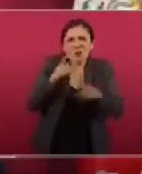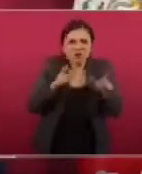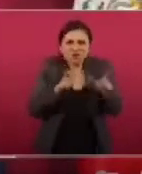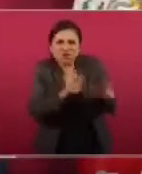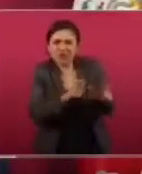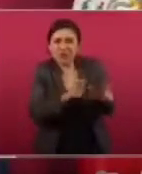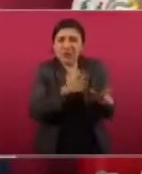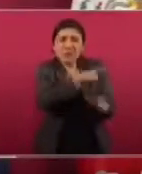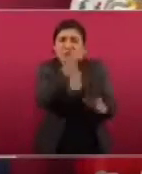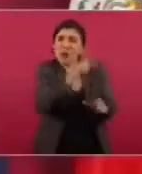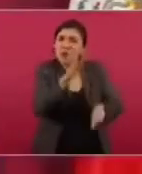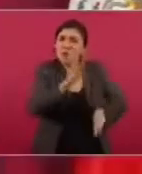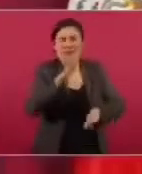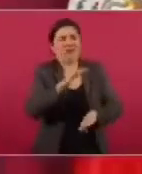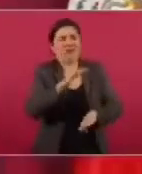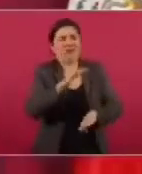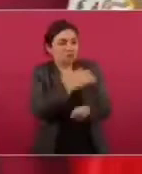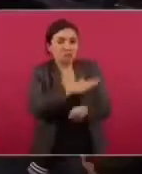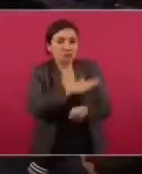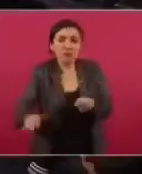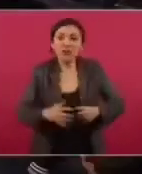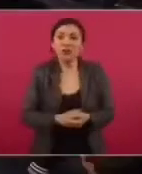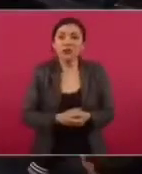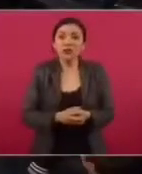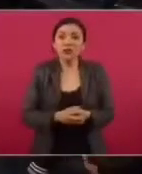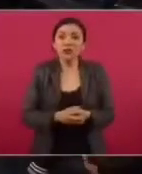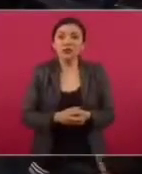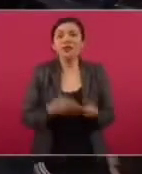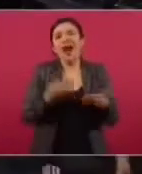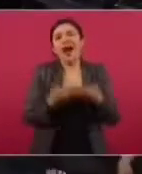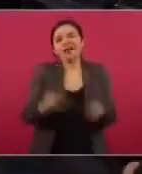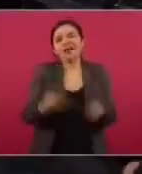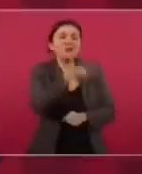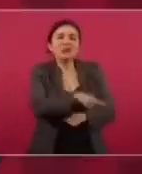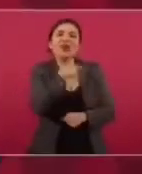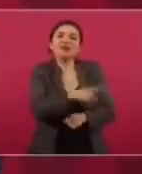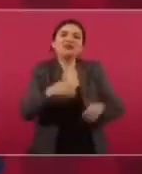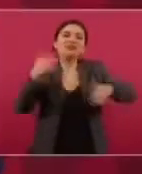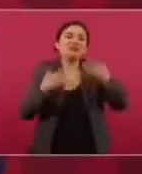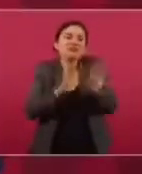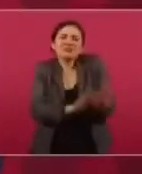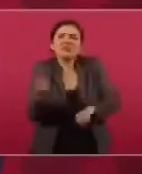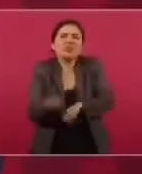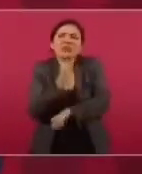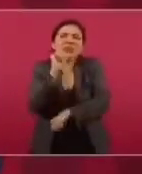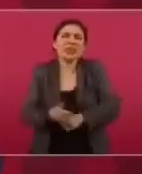increíble. Entonces, ahora traen eso. No va a pasar nada.